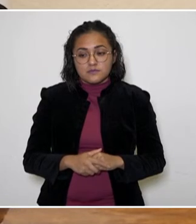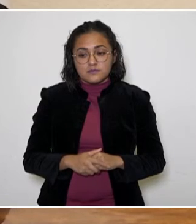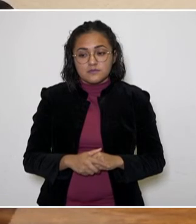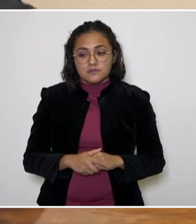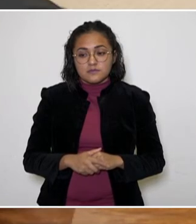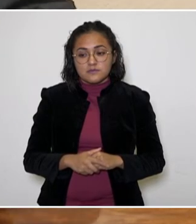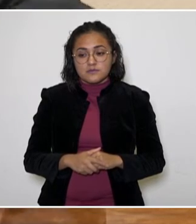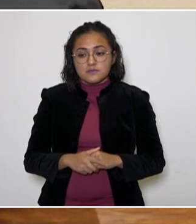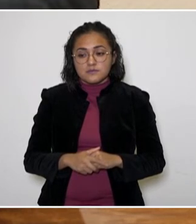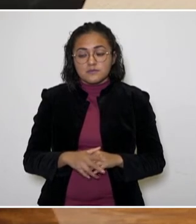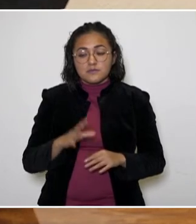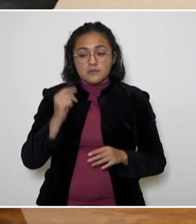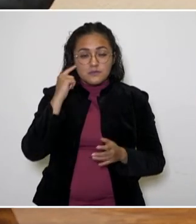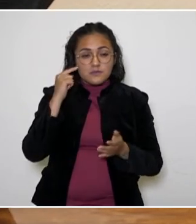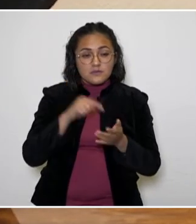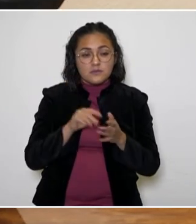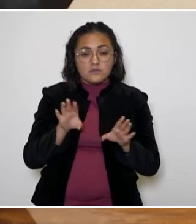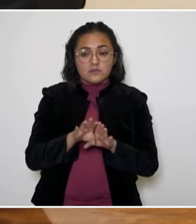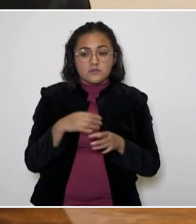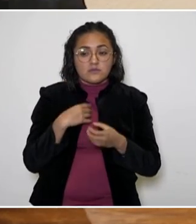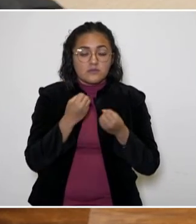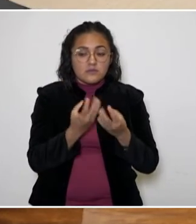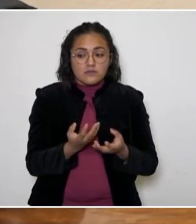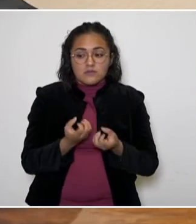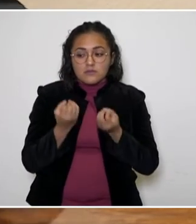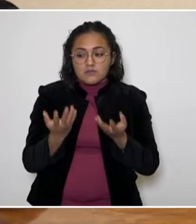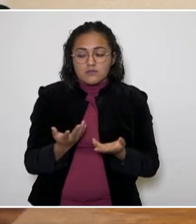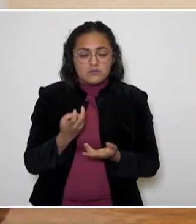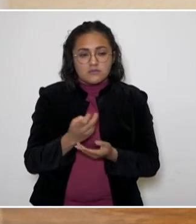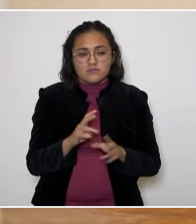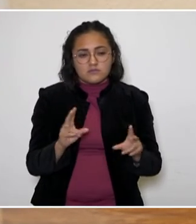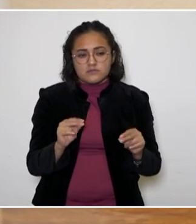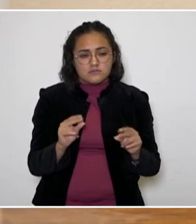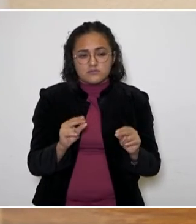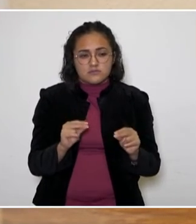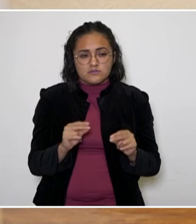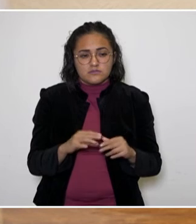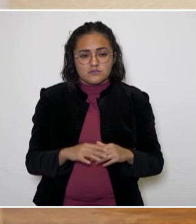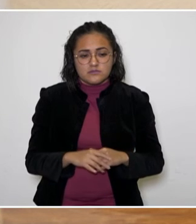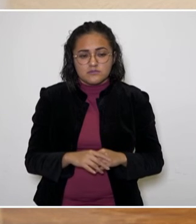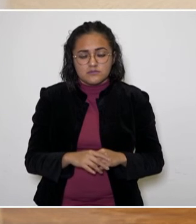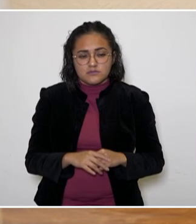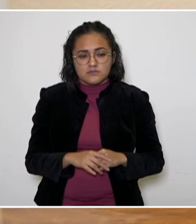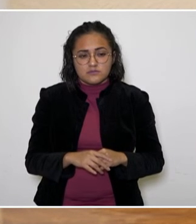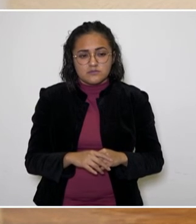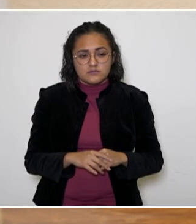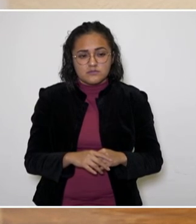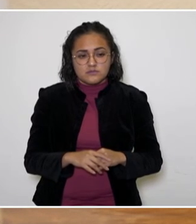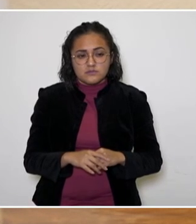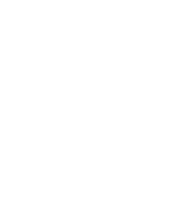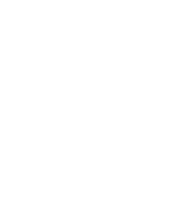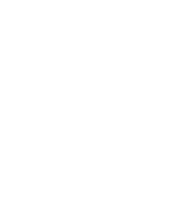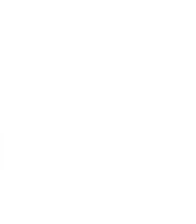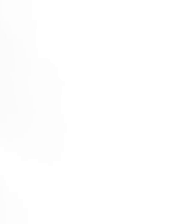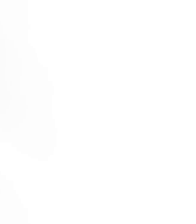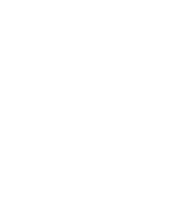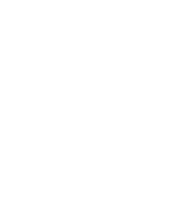y no crear una zona de privilegio y de impunidad. De